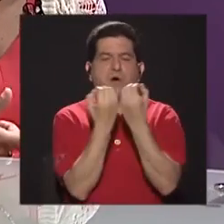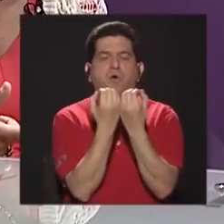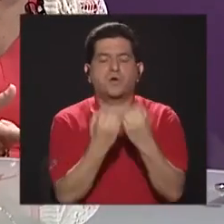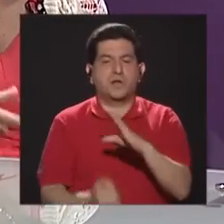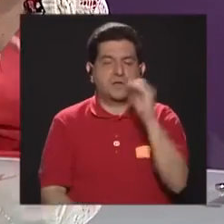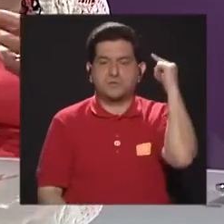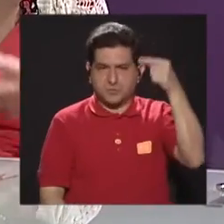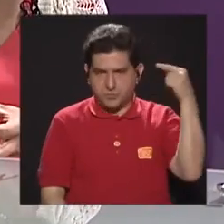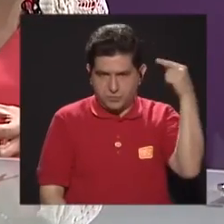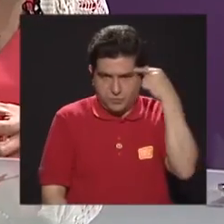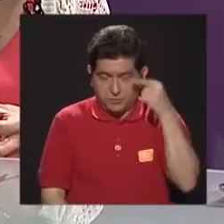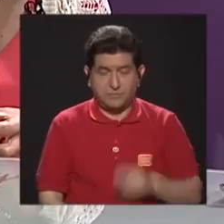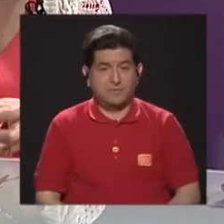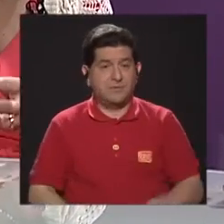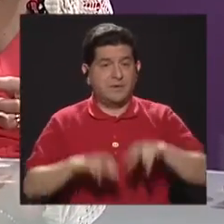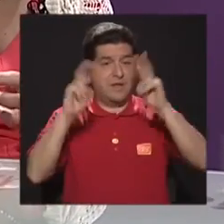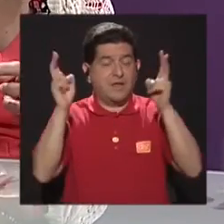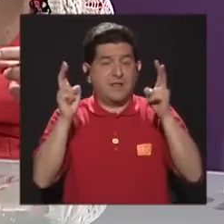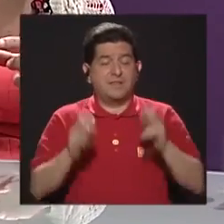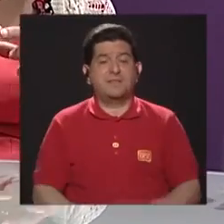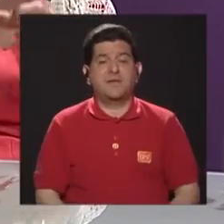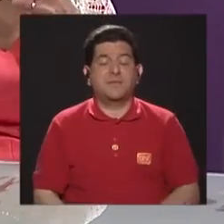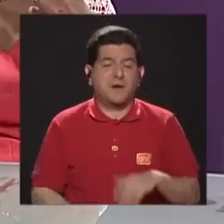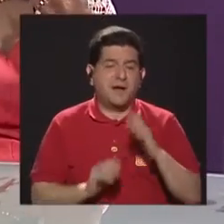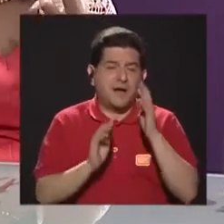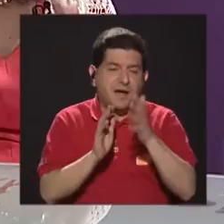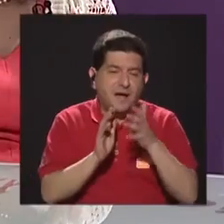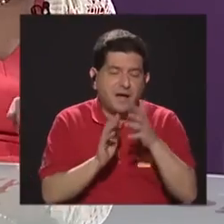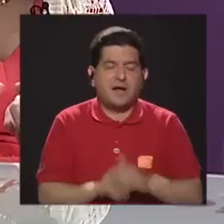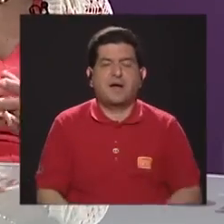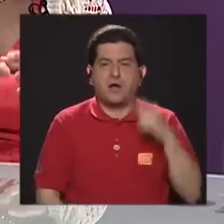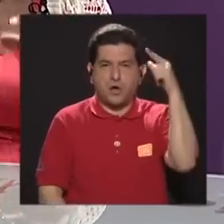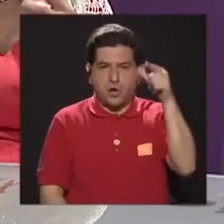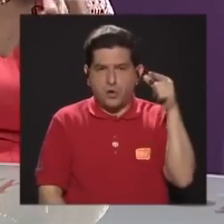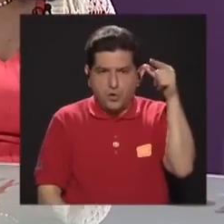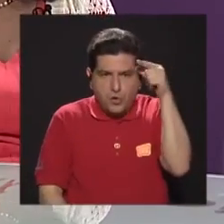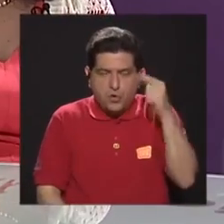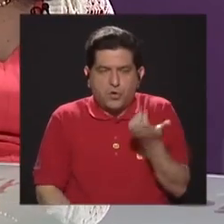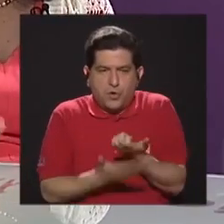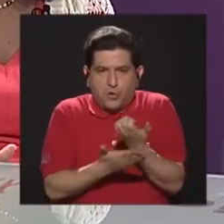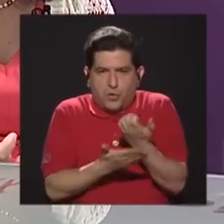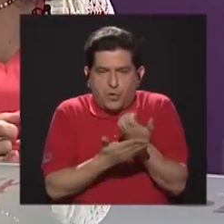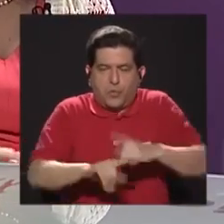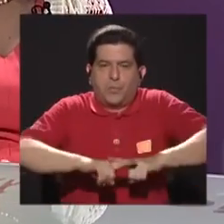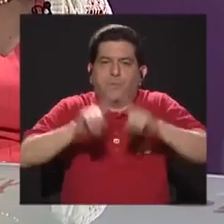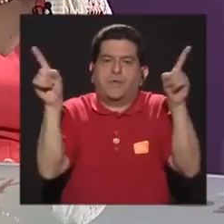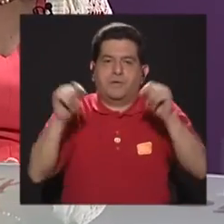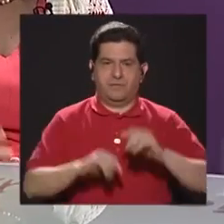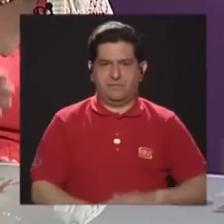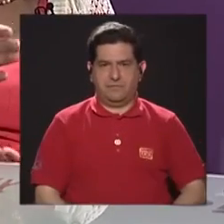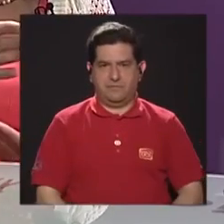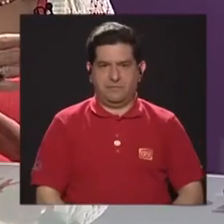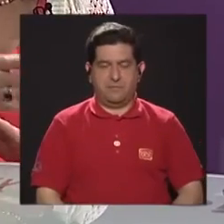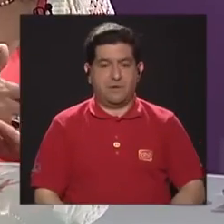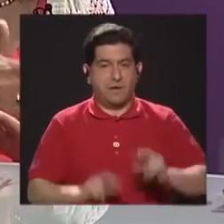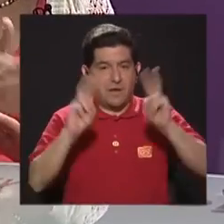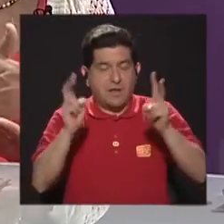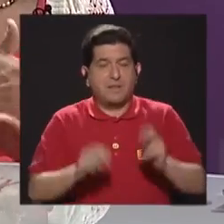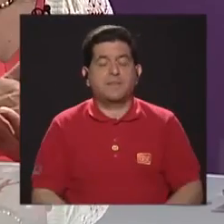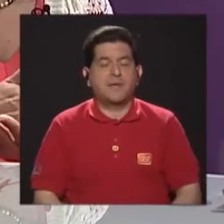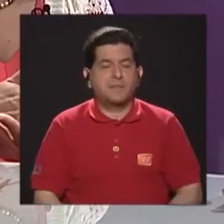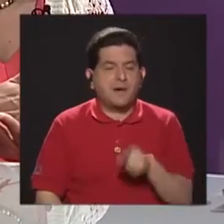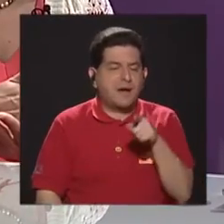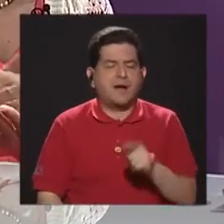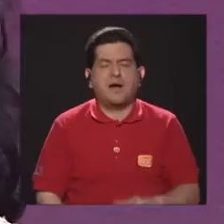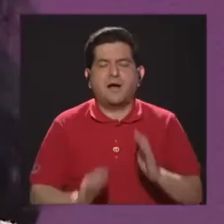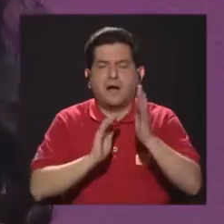y del Estado. Porque el tema de cuidado tiene que ver con una lógica de economía diferente, de que el tema del cuidado es